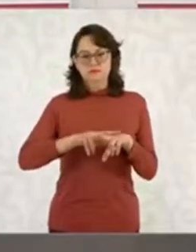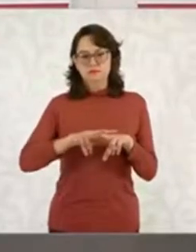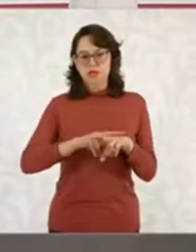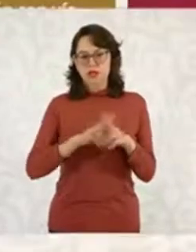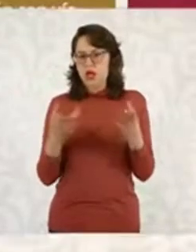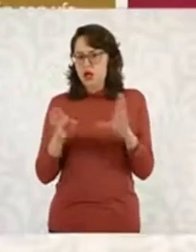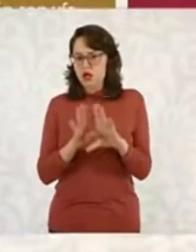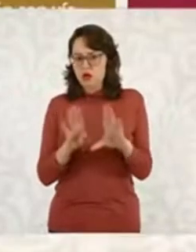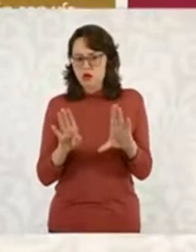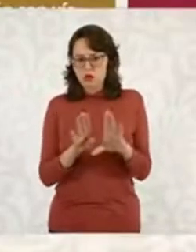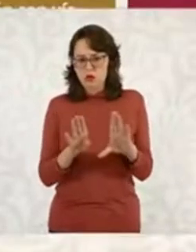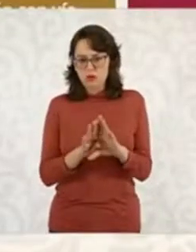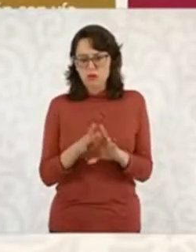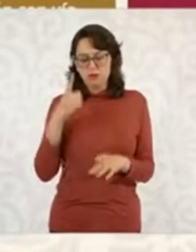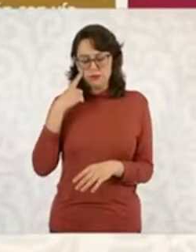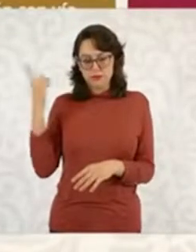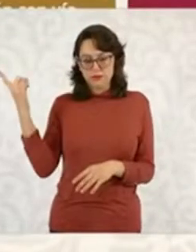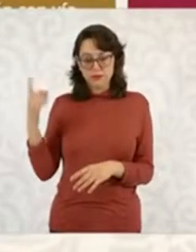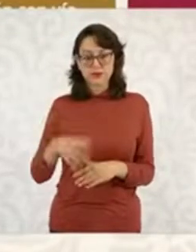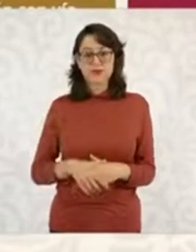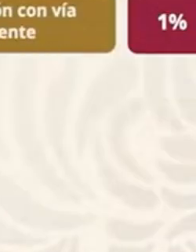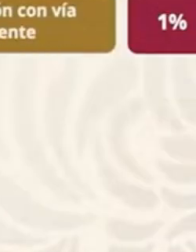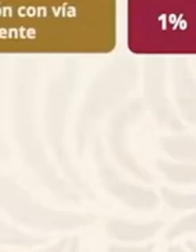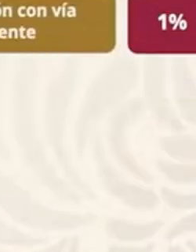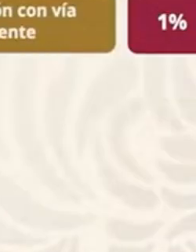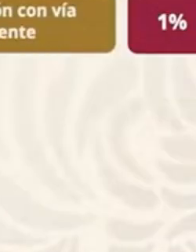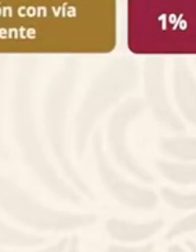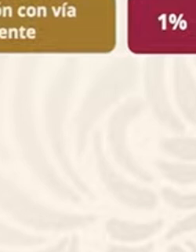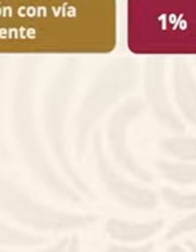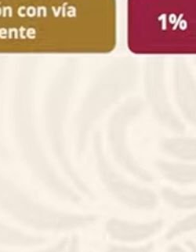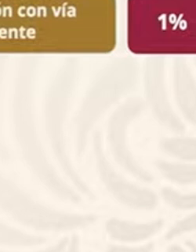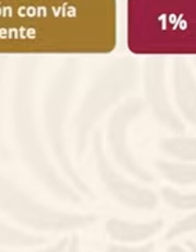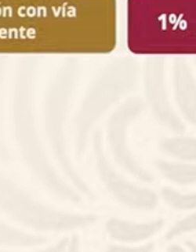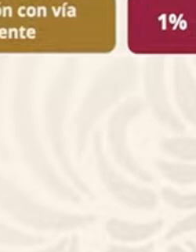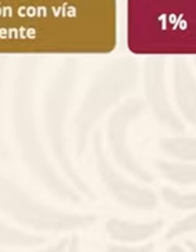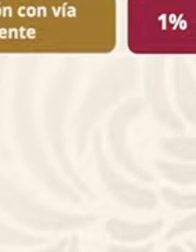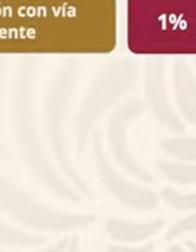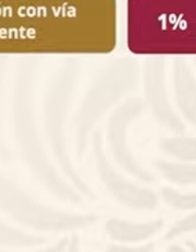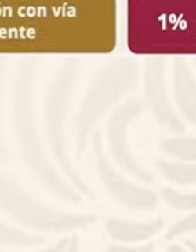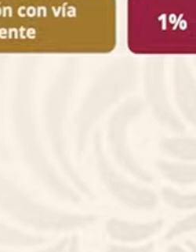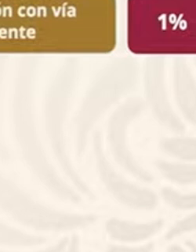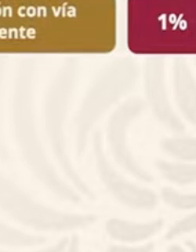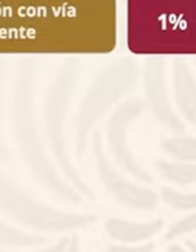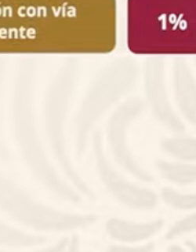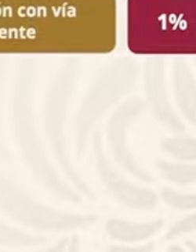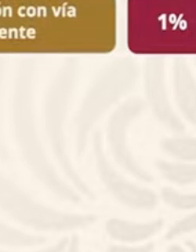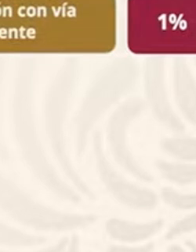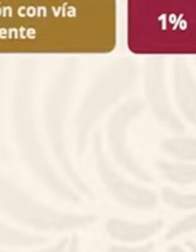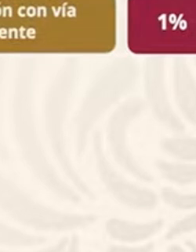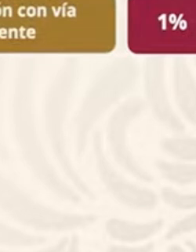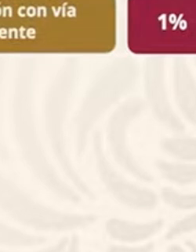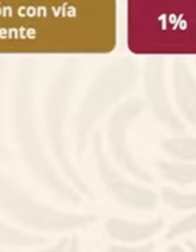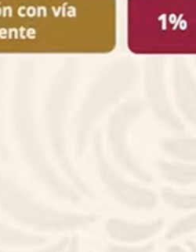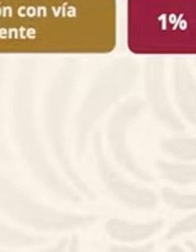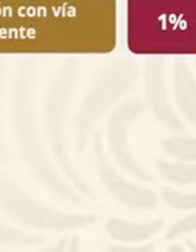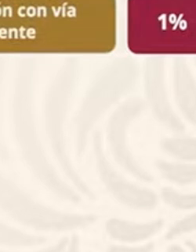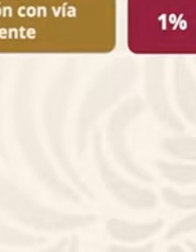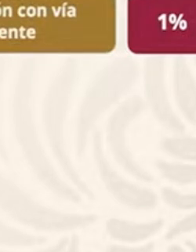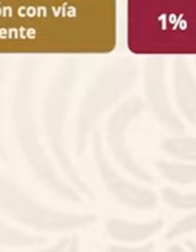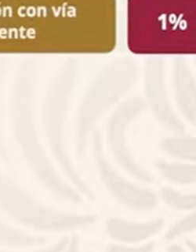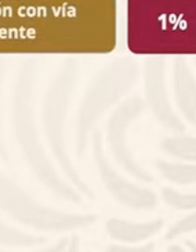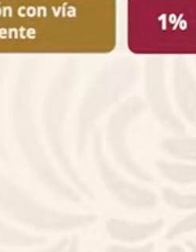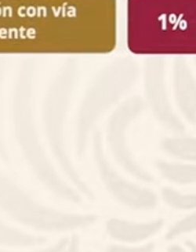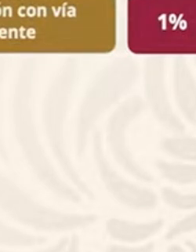se está haciendo la obra. Tenemos aquí la vía de carga que existía, tiene su pequeño